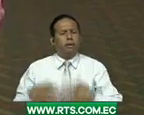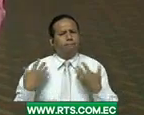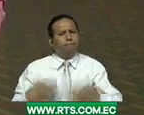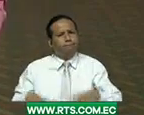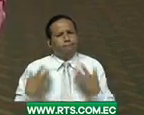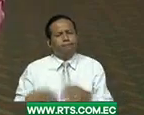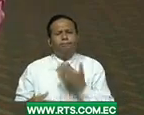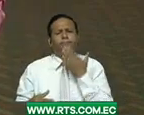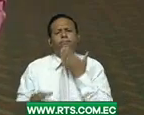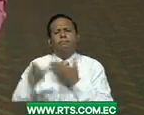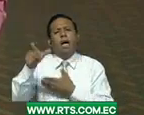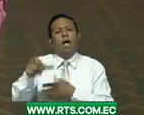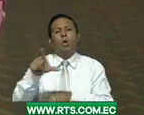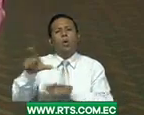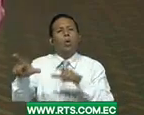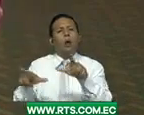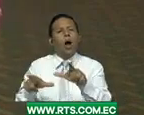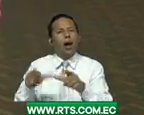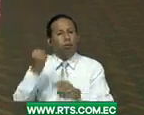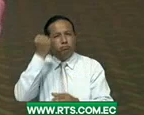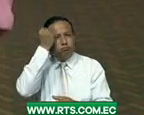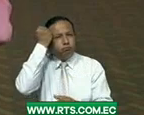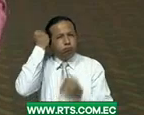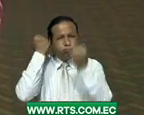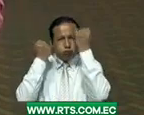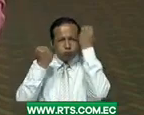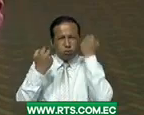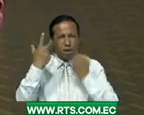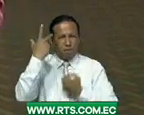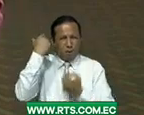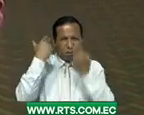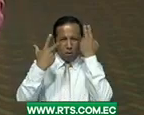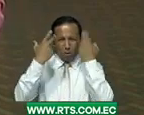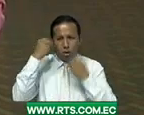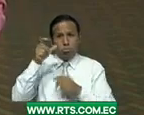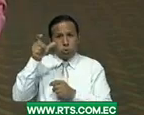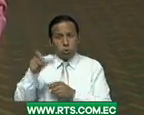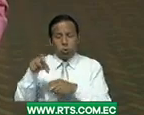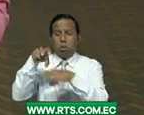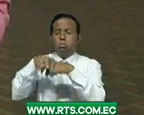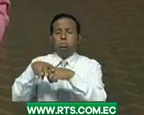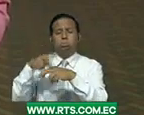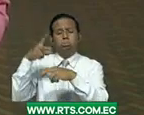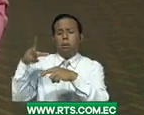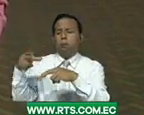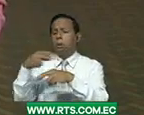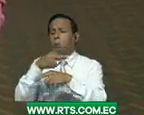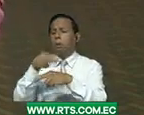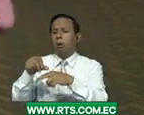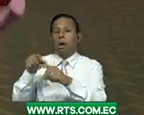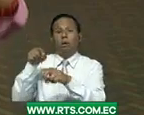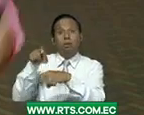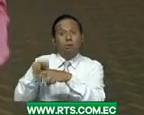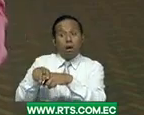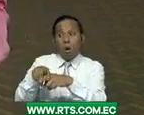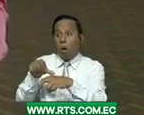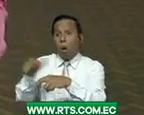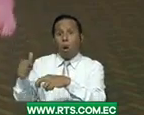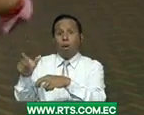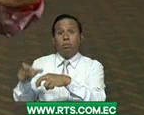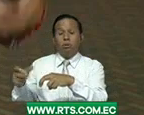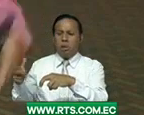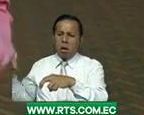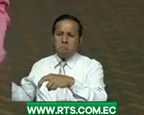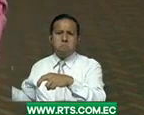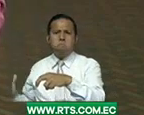fue una peluquería en donde estaba la víctima cortándose el cabello cuando de pronto sujetos desconocidos llegaron al lugar